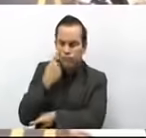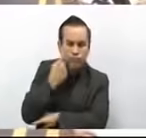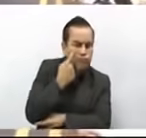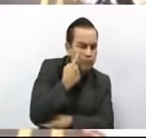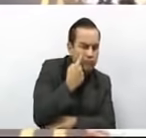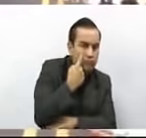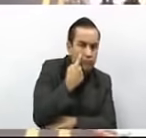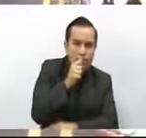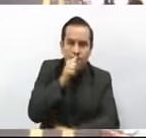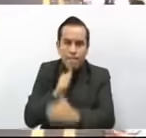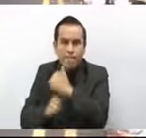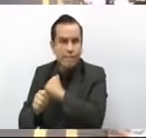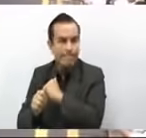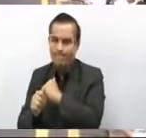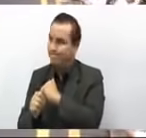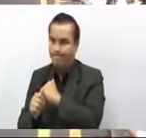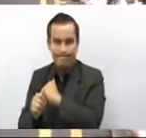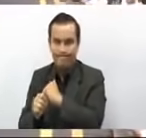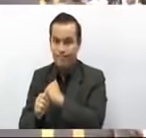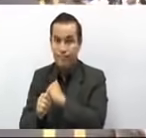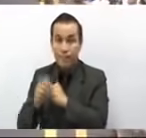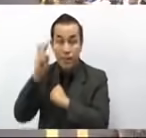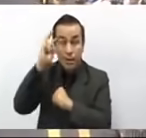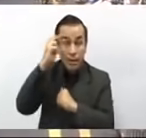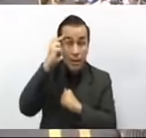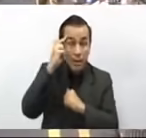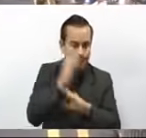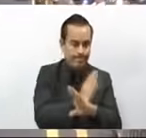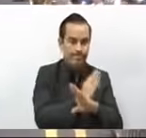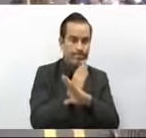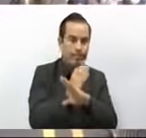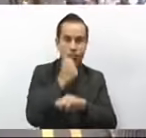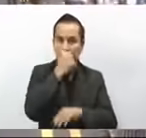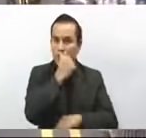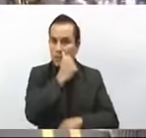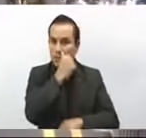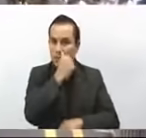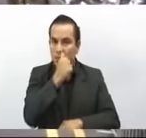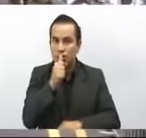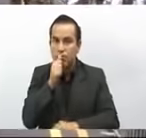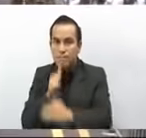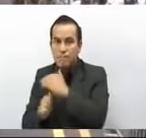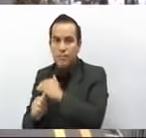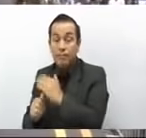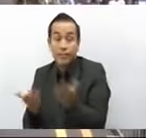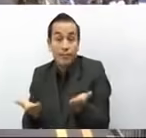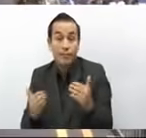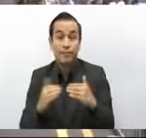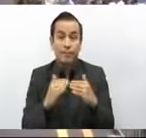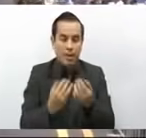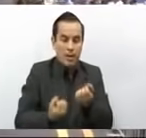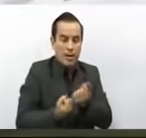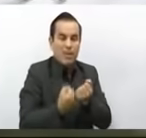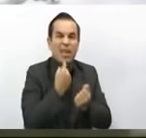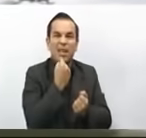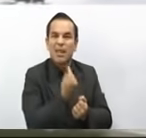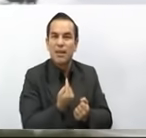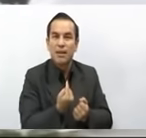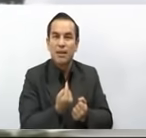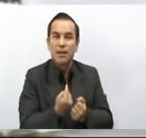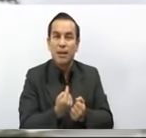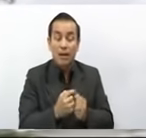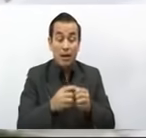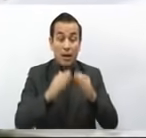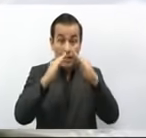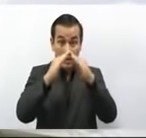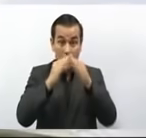con el fin de disminuir el paso de contrabando ilegal. Se apoya a la Dirección General de Centros Penales,